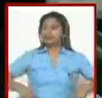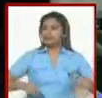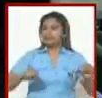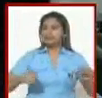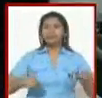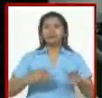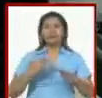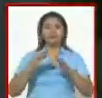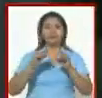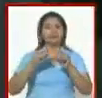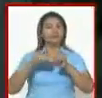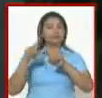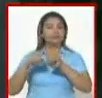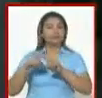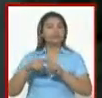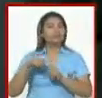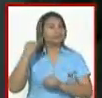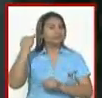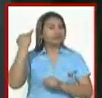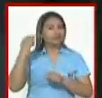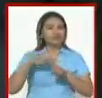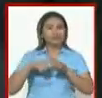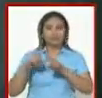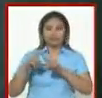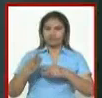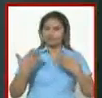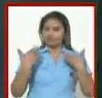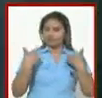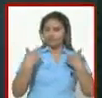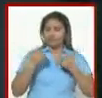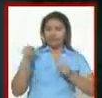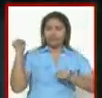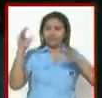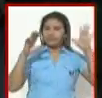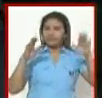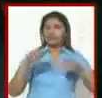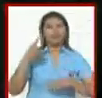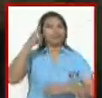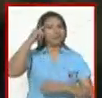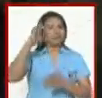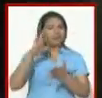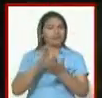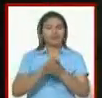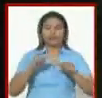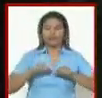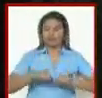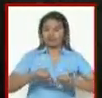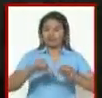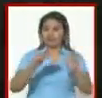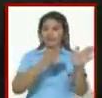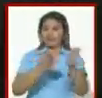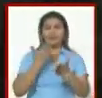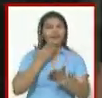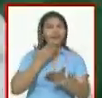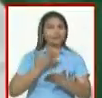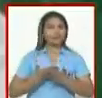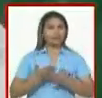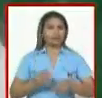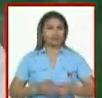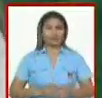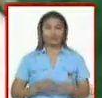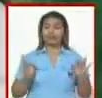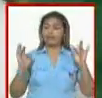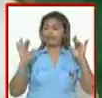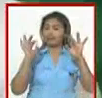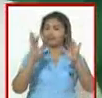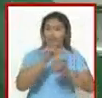una una mística que es lo que vamos a atender en este carnaval y creo que vamos a seguir haciendo las cosas bien a